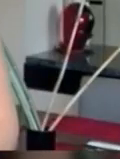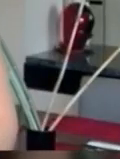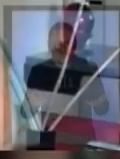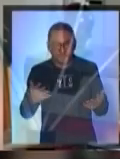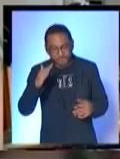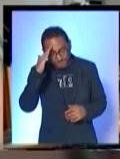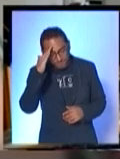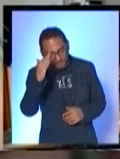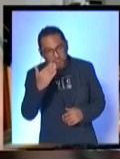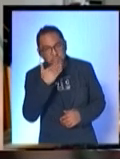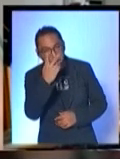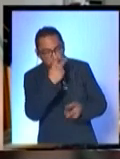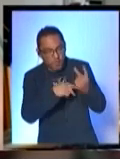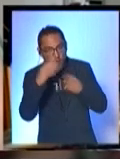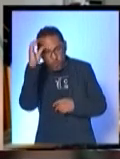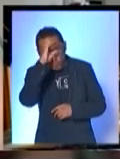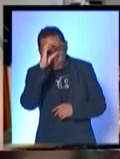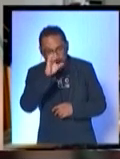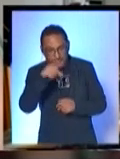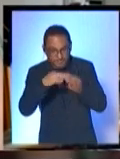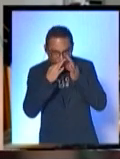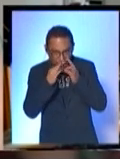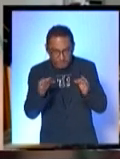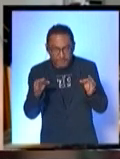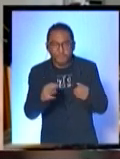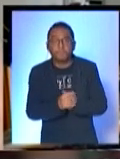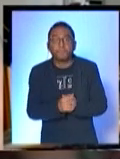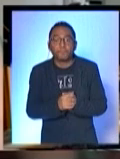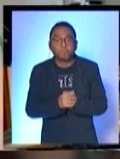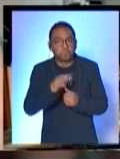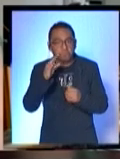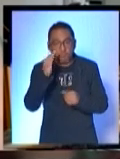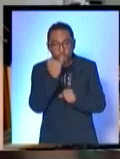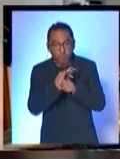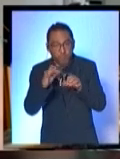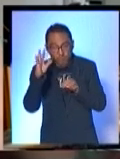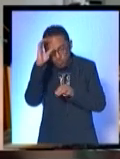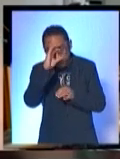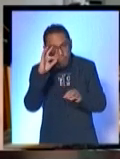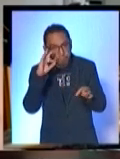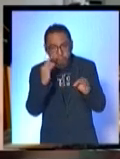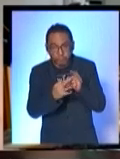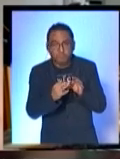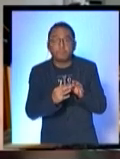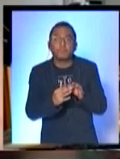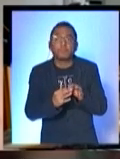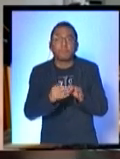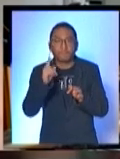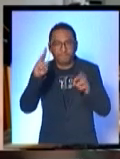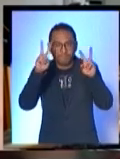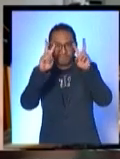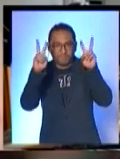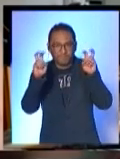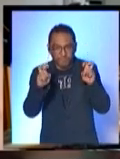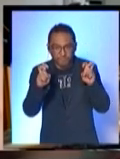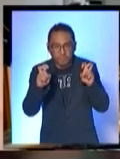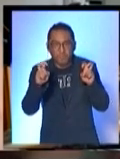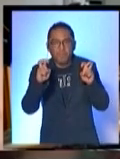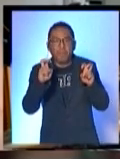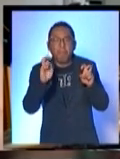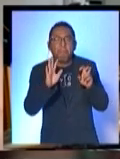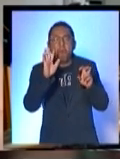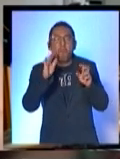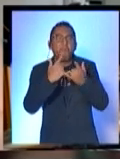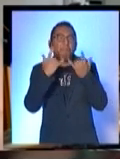Erich, ¿qué tal? Bienvenidos todos a la cultura de SM Noticias. Tenemos lista la información cultural. Bajo el título de Puro Cuento